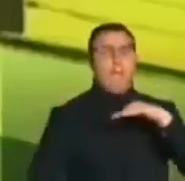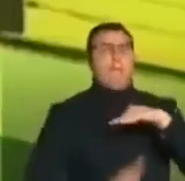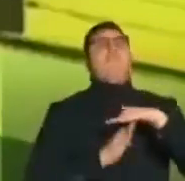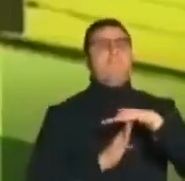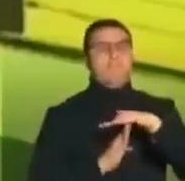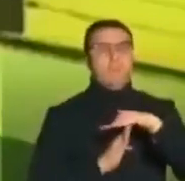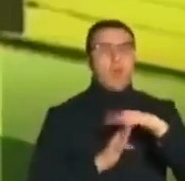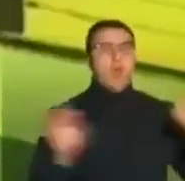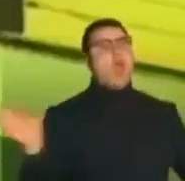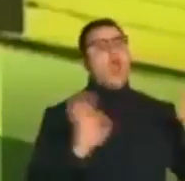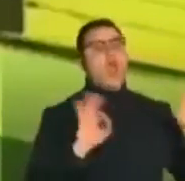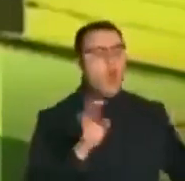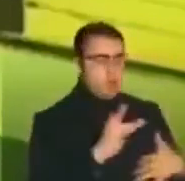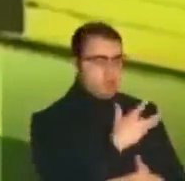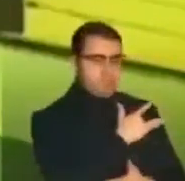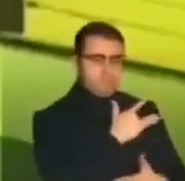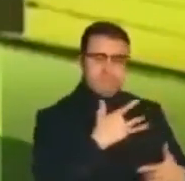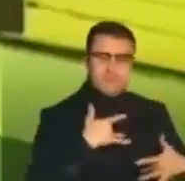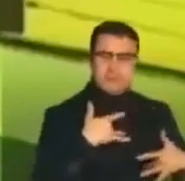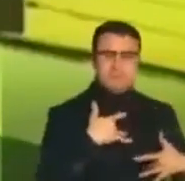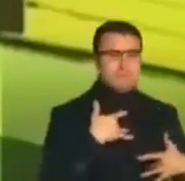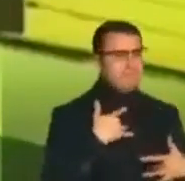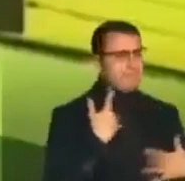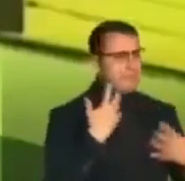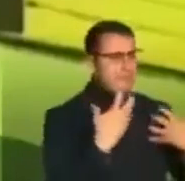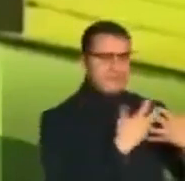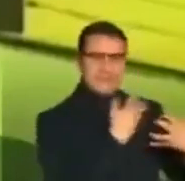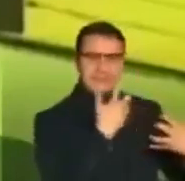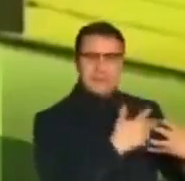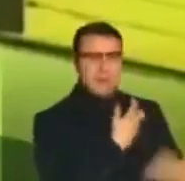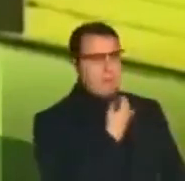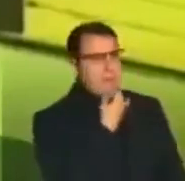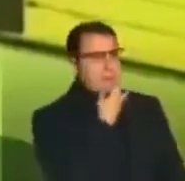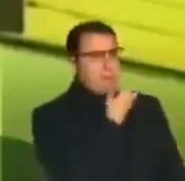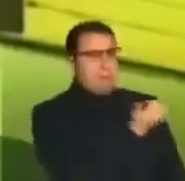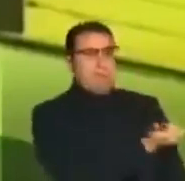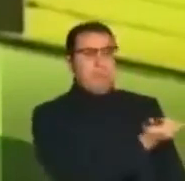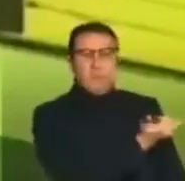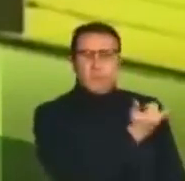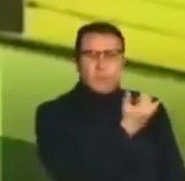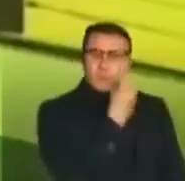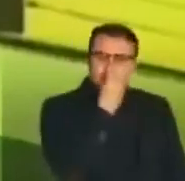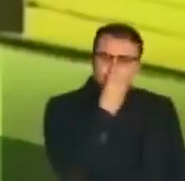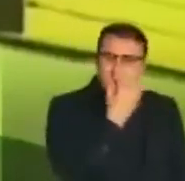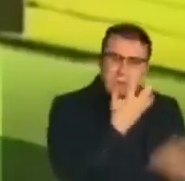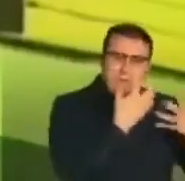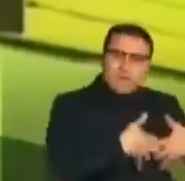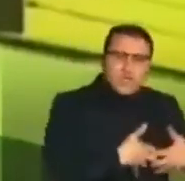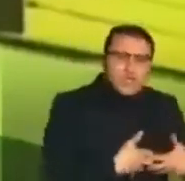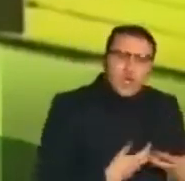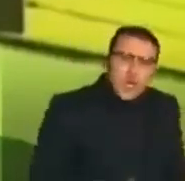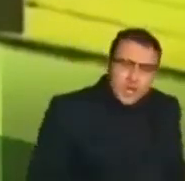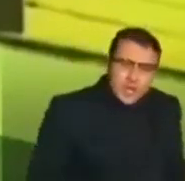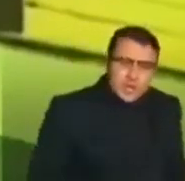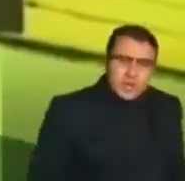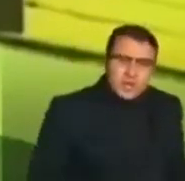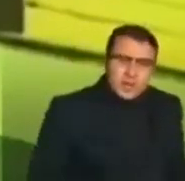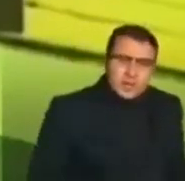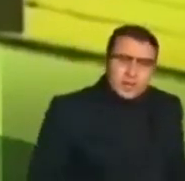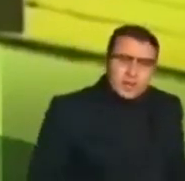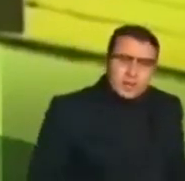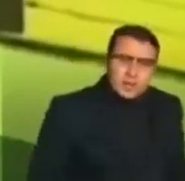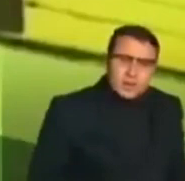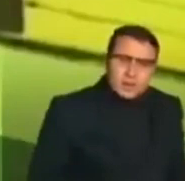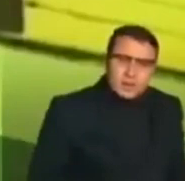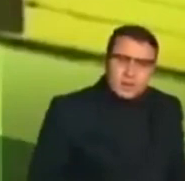nuestro sistema de salud actualmente existente no funciona bien y sobre todo